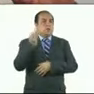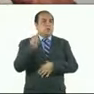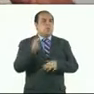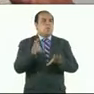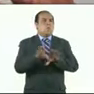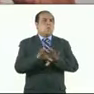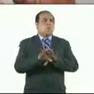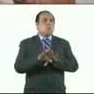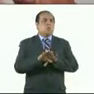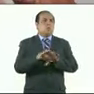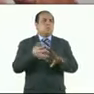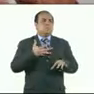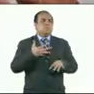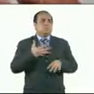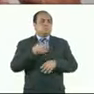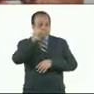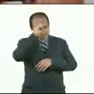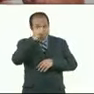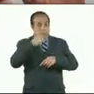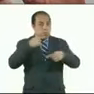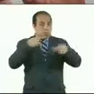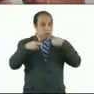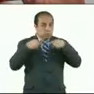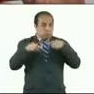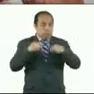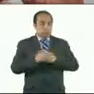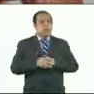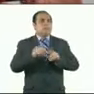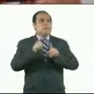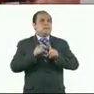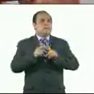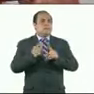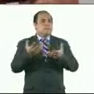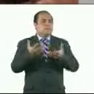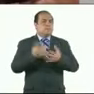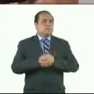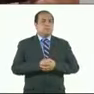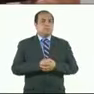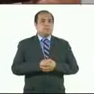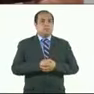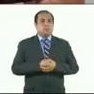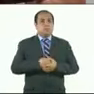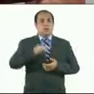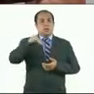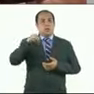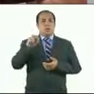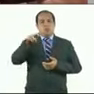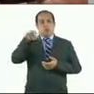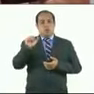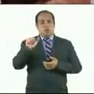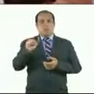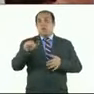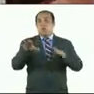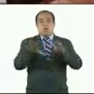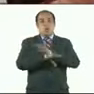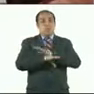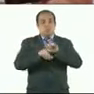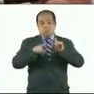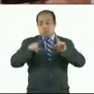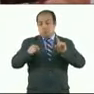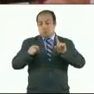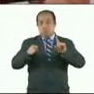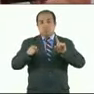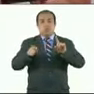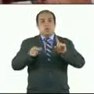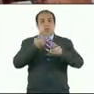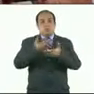esta discusión? Pues esa crítica que se hace que precisamente pues Morena y sus aliados no movieron ni una coma de la